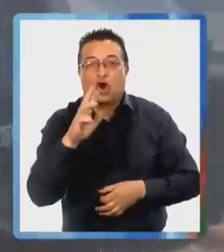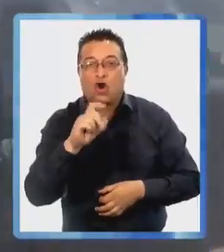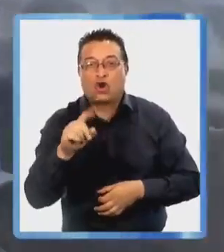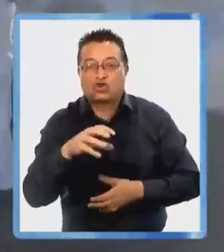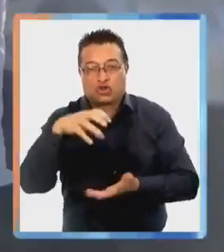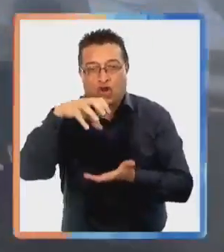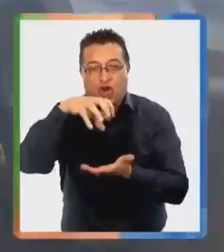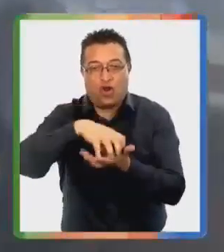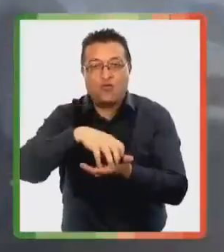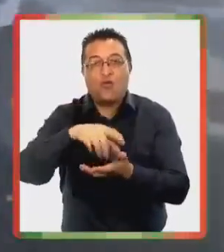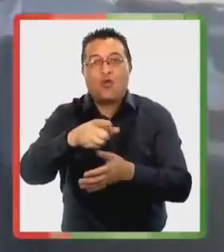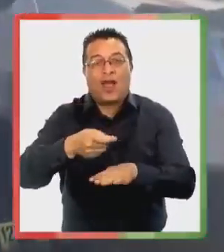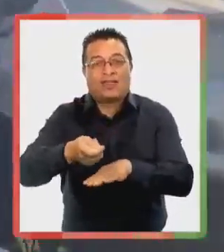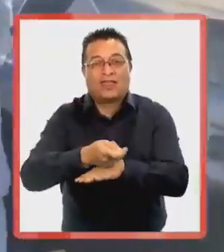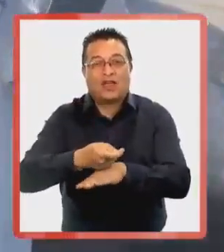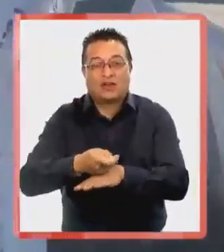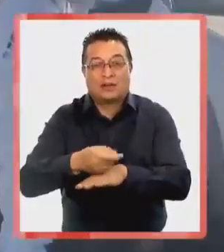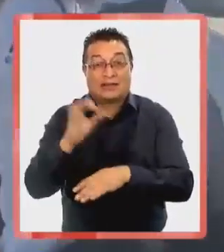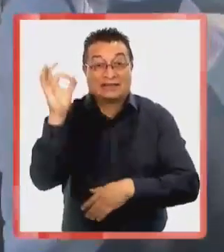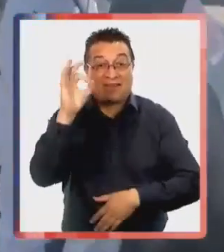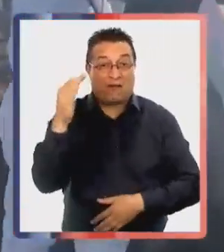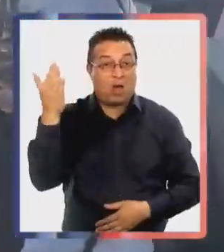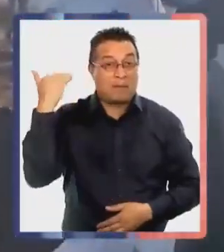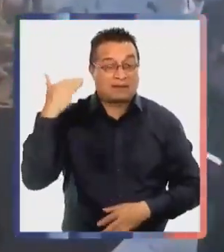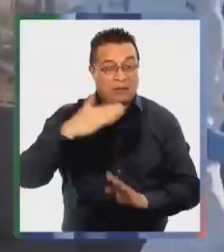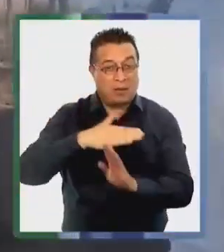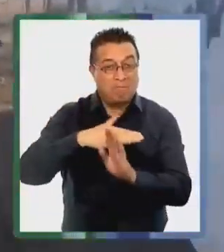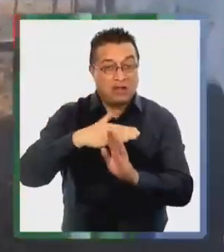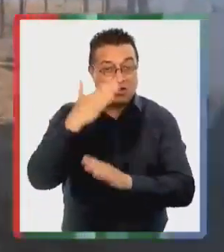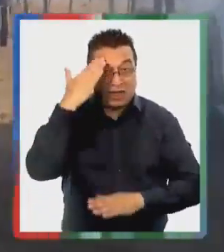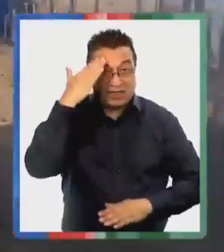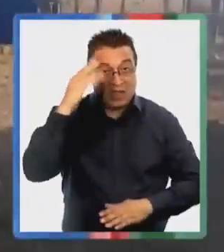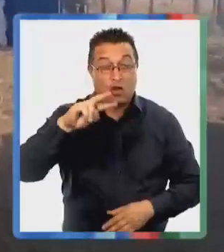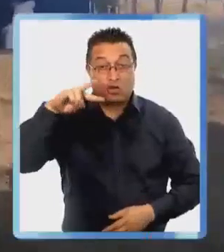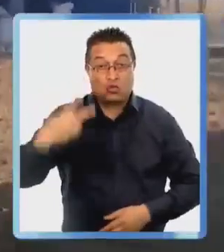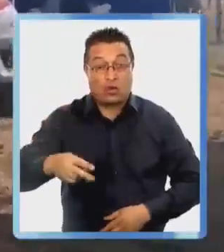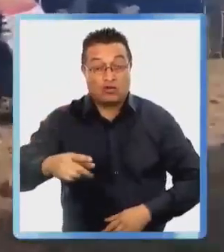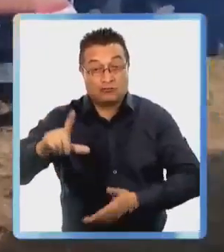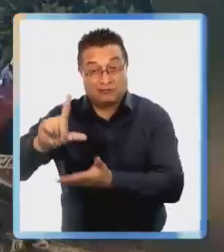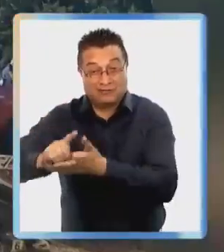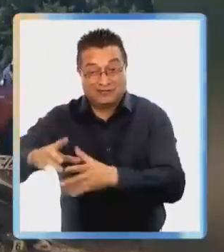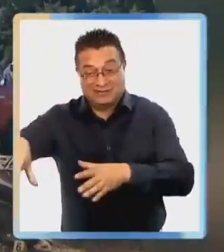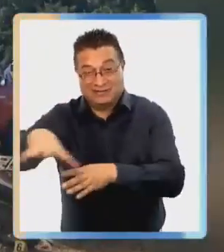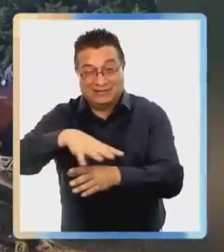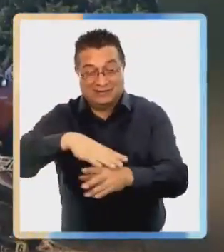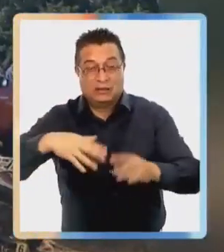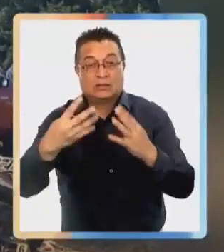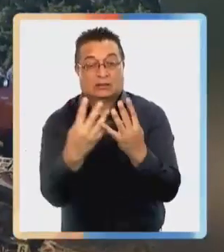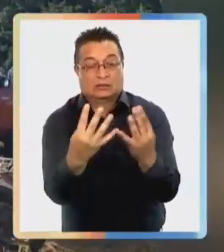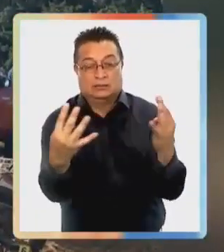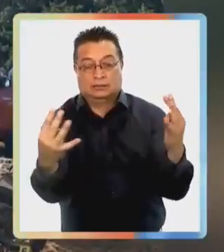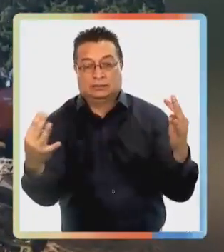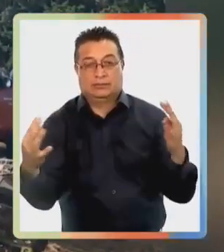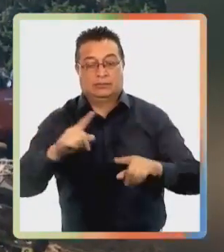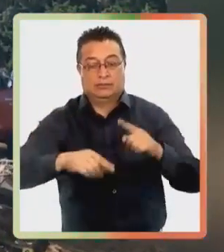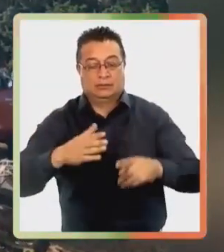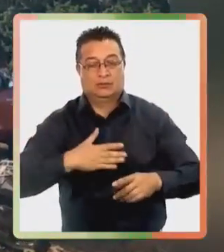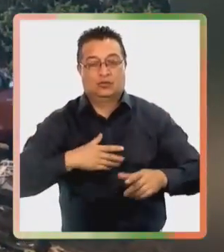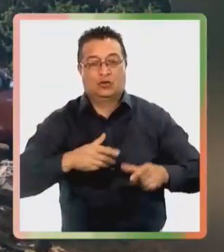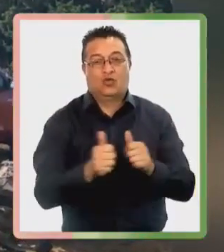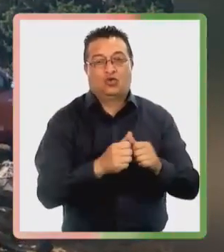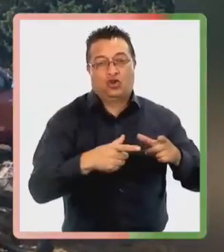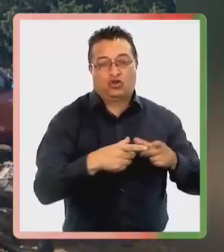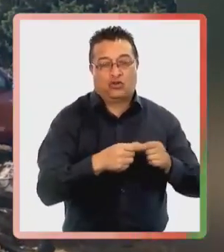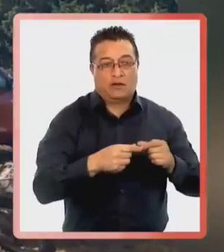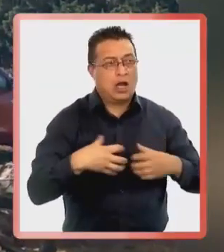produjo el sábado pasado el mediodía, cuando el dueño de un predio se encontraba acercando su terreno junto a un sobrino, lo que generó molestias en una